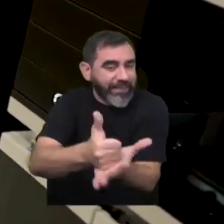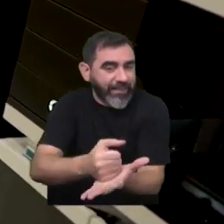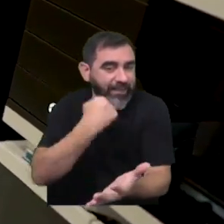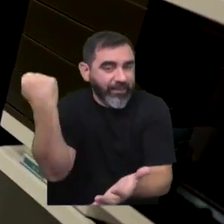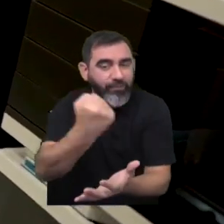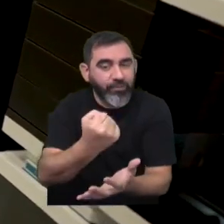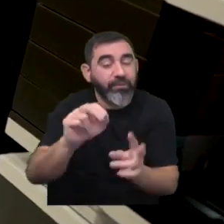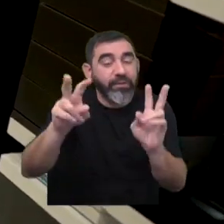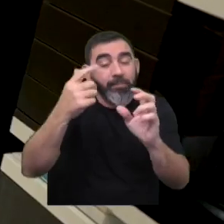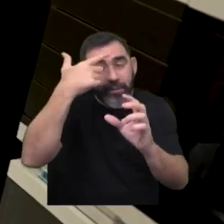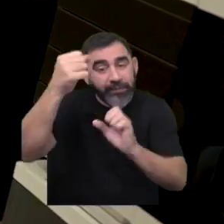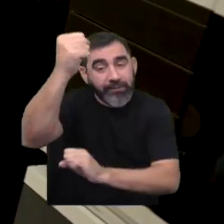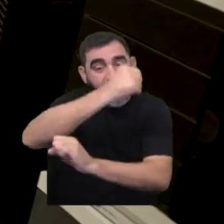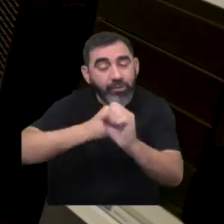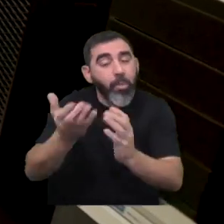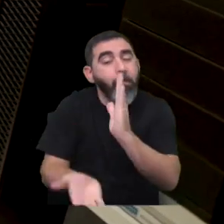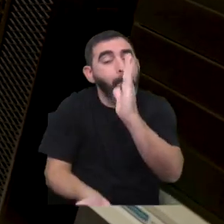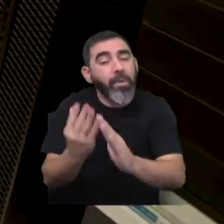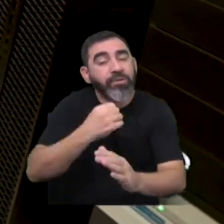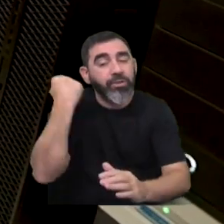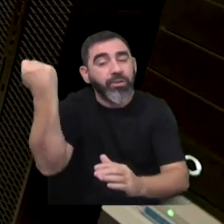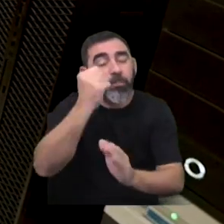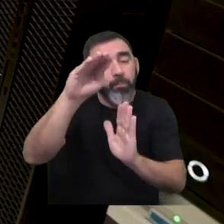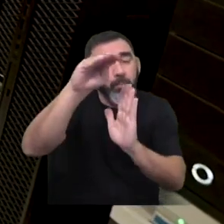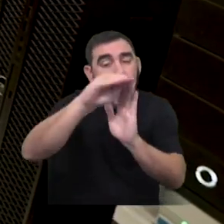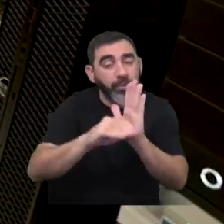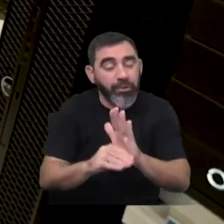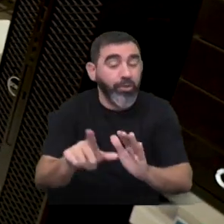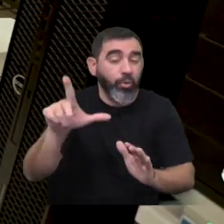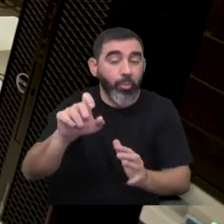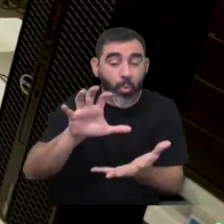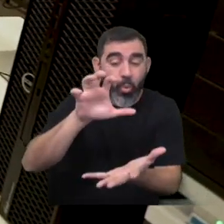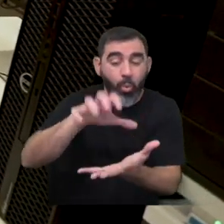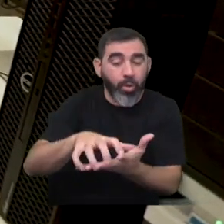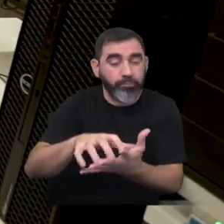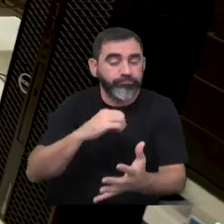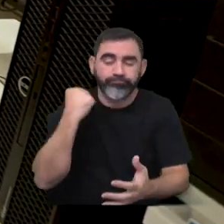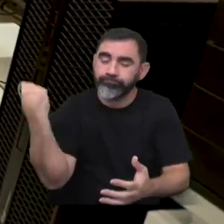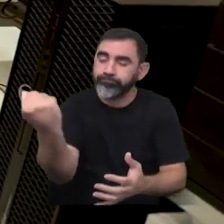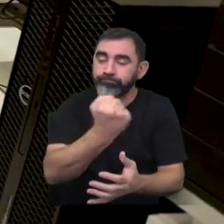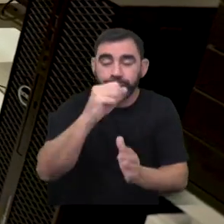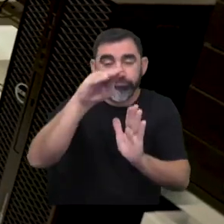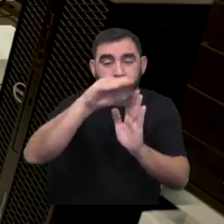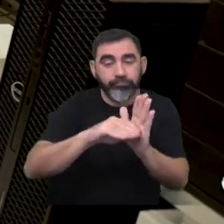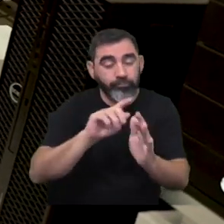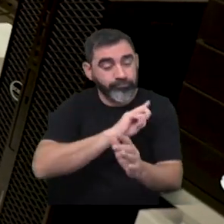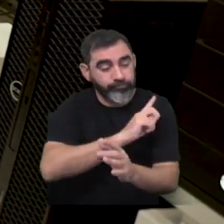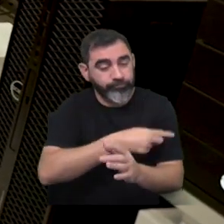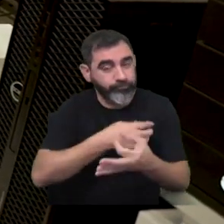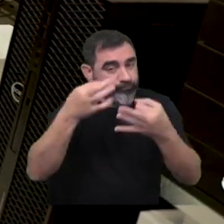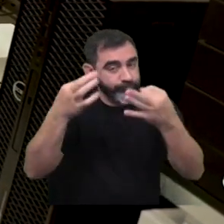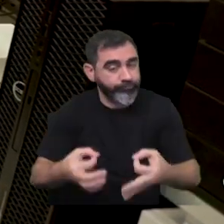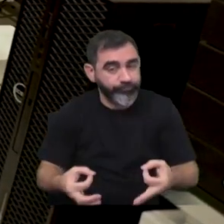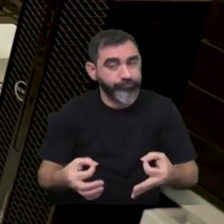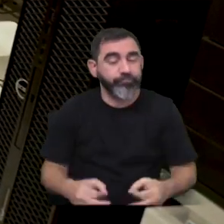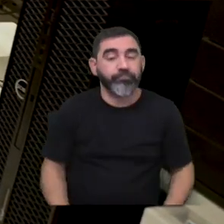desde el punto de vista tecnológico, más importante del programa y sin duda uno de los sitios distintivos que le da al programa una fortaleza y